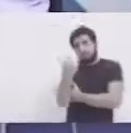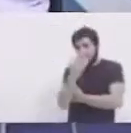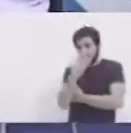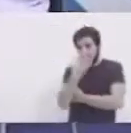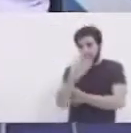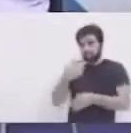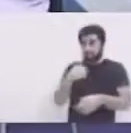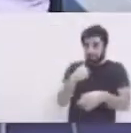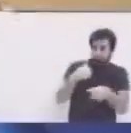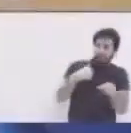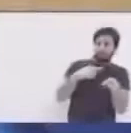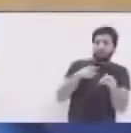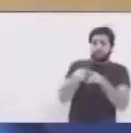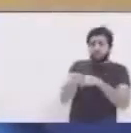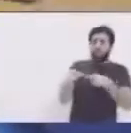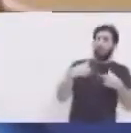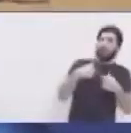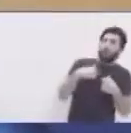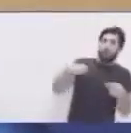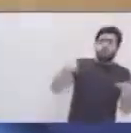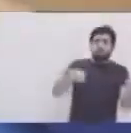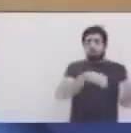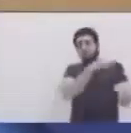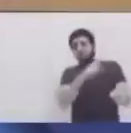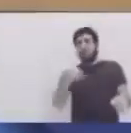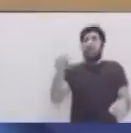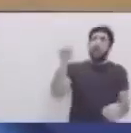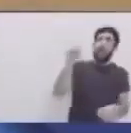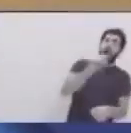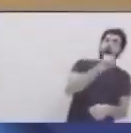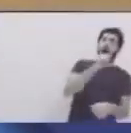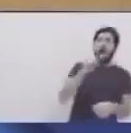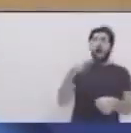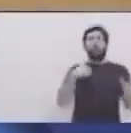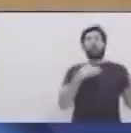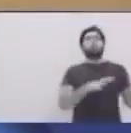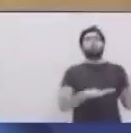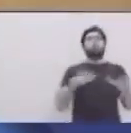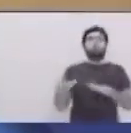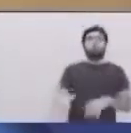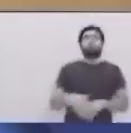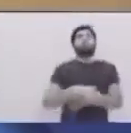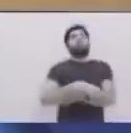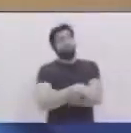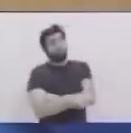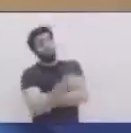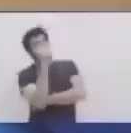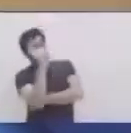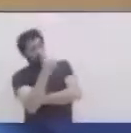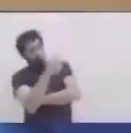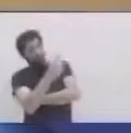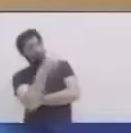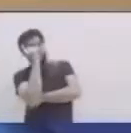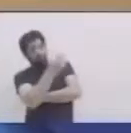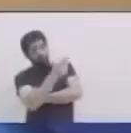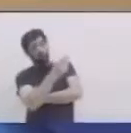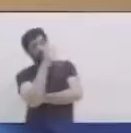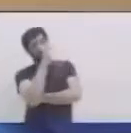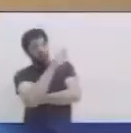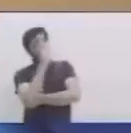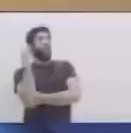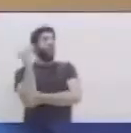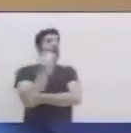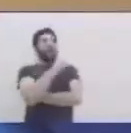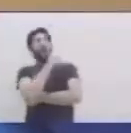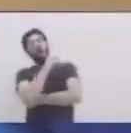cigarra: contaba y contaba bajo el sol. Eso hacías, eso es. Pues